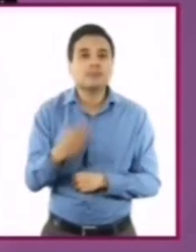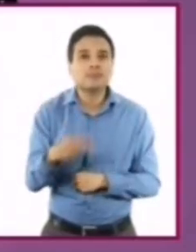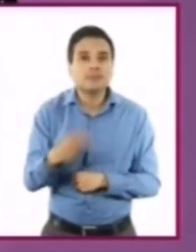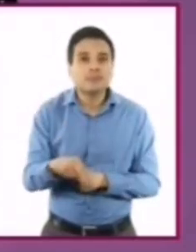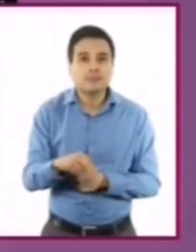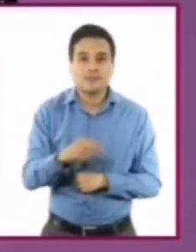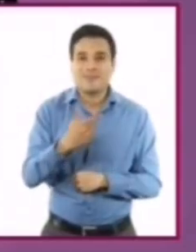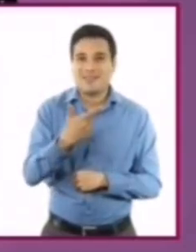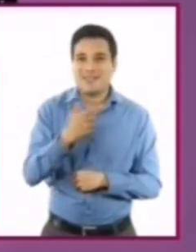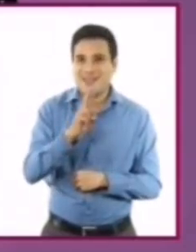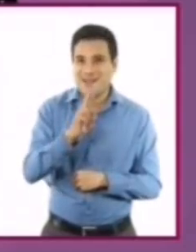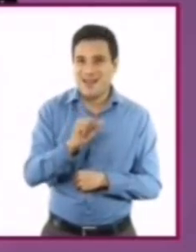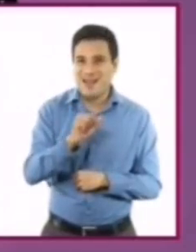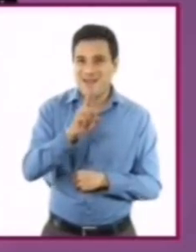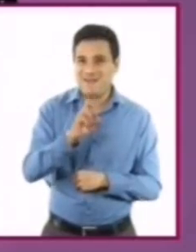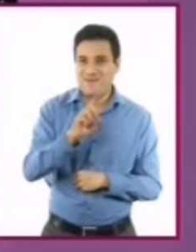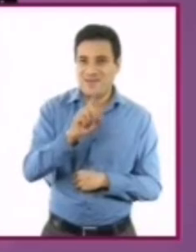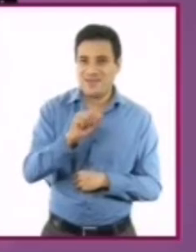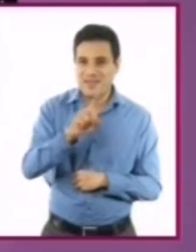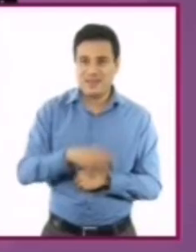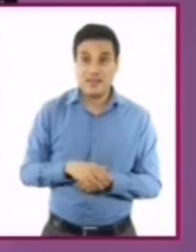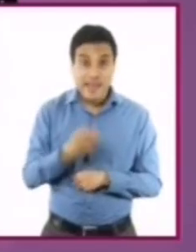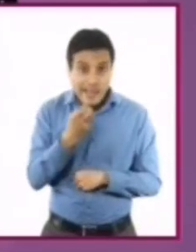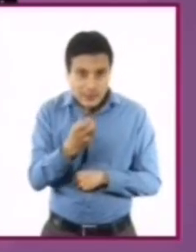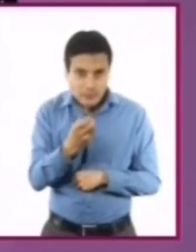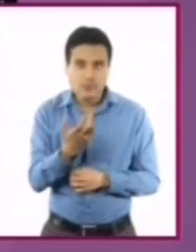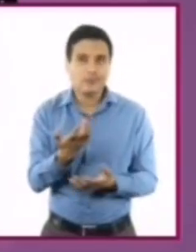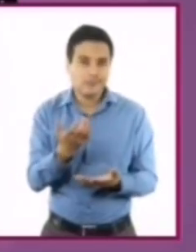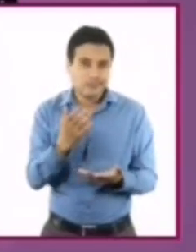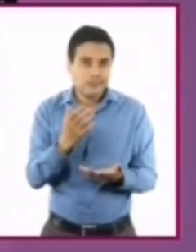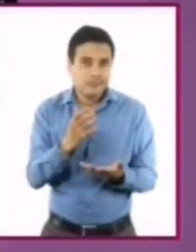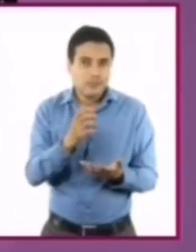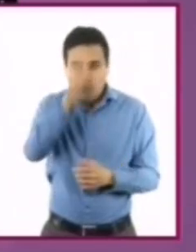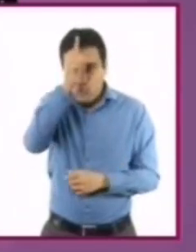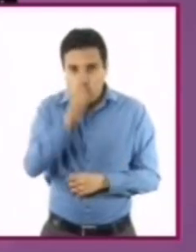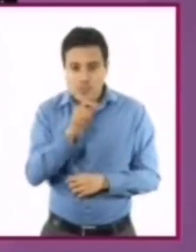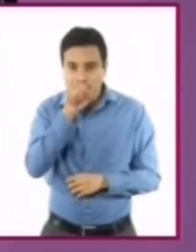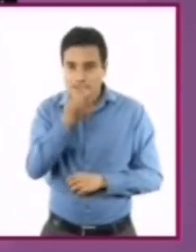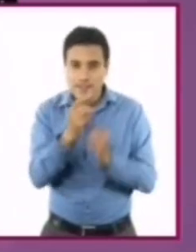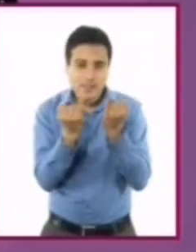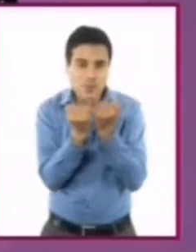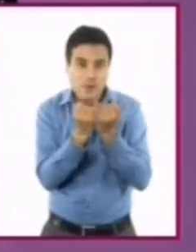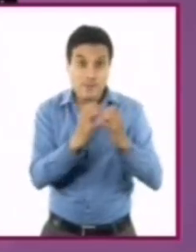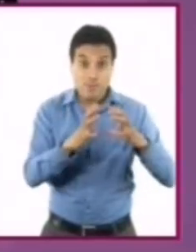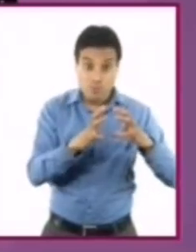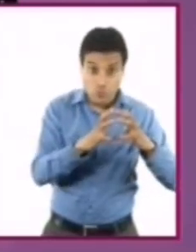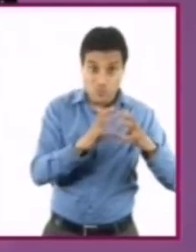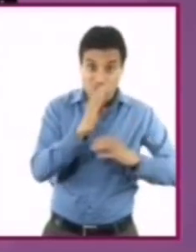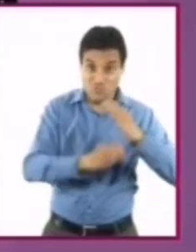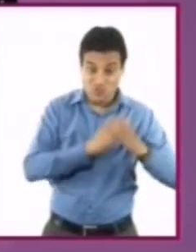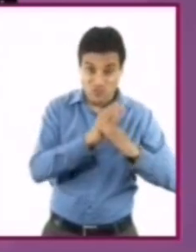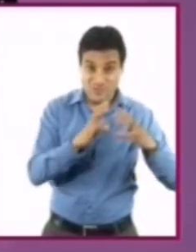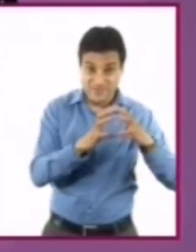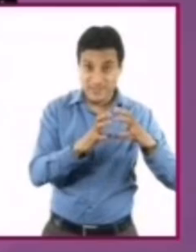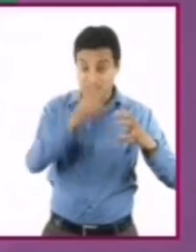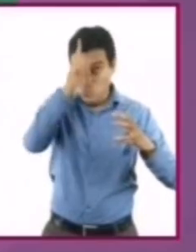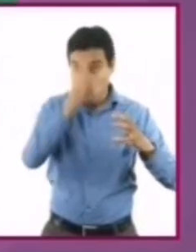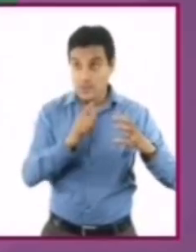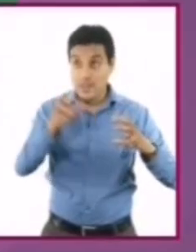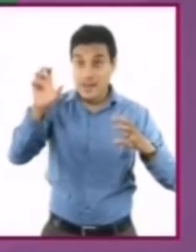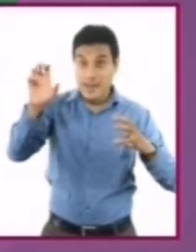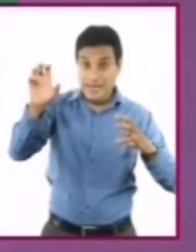y sostuvo que esta hace que la Luna se mantenga en caída libre hacia la Tierra, y en consecuencia, que describa una órbita